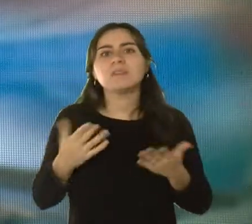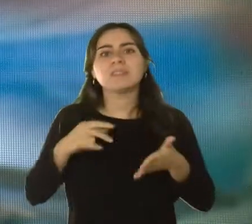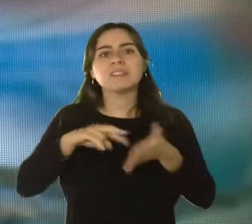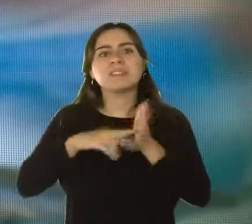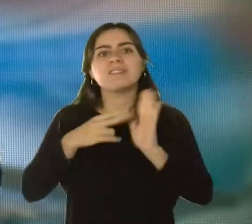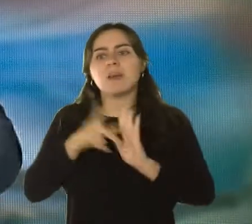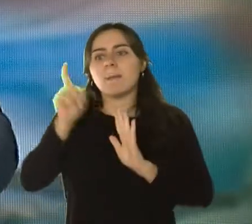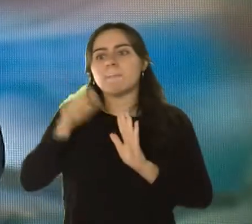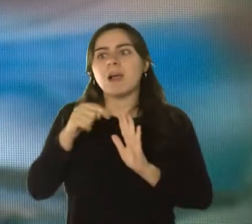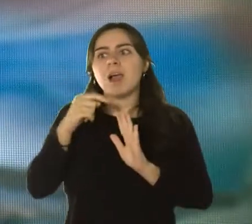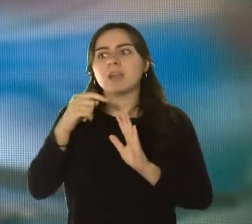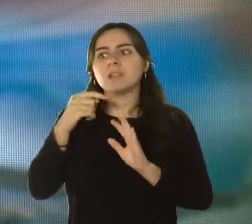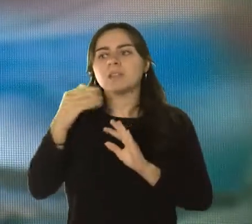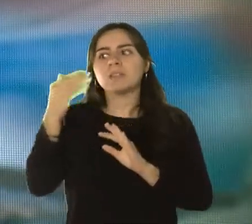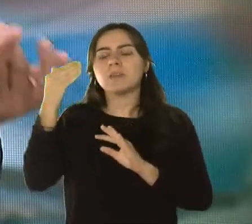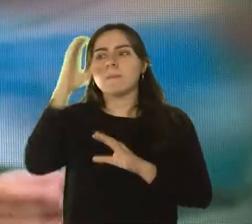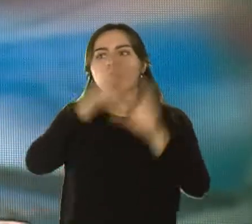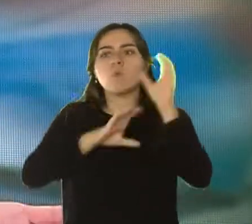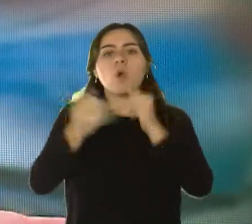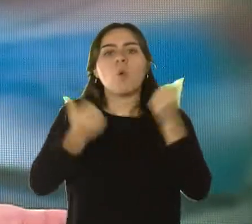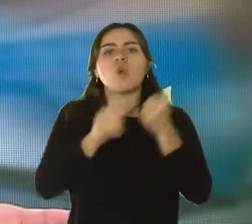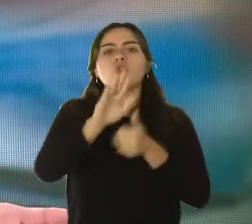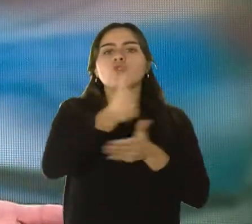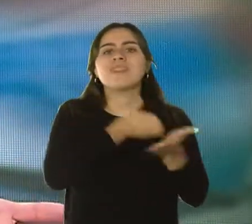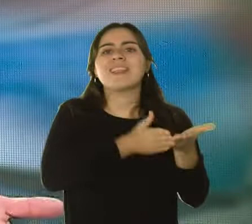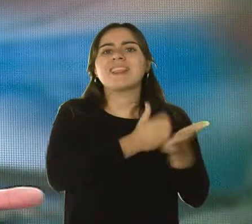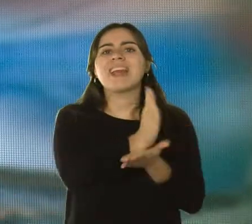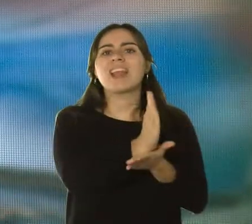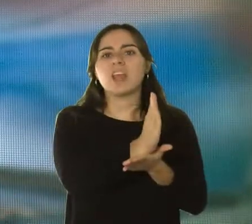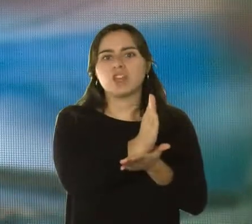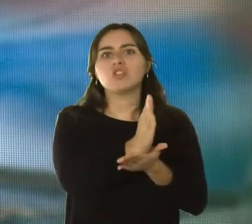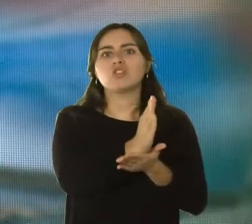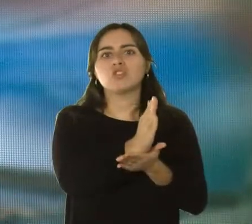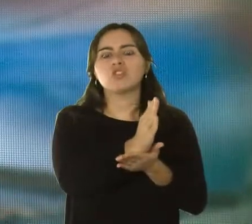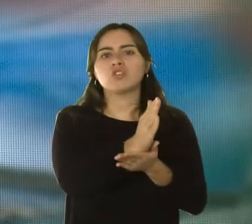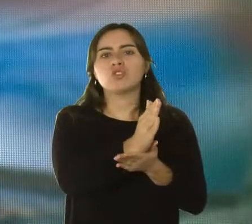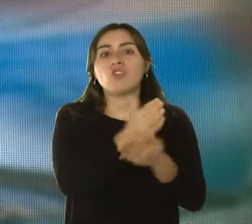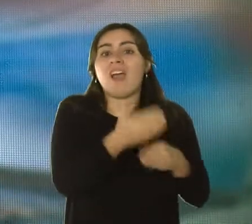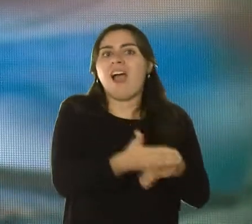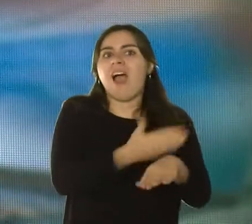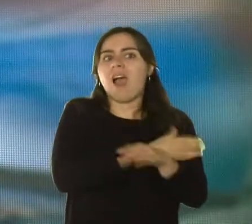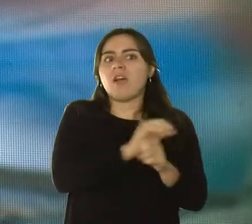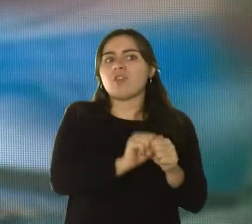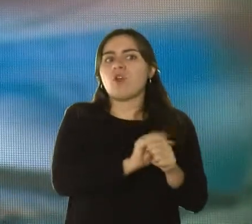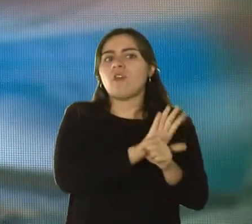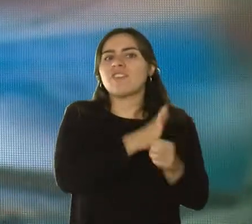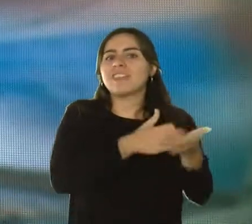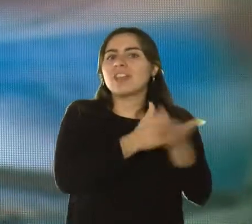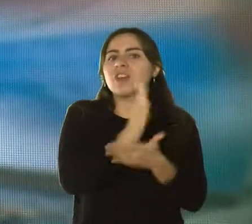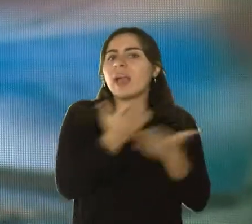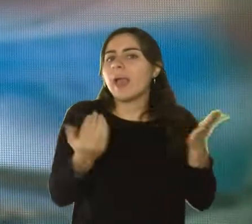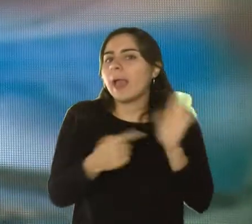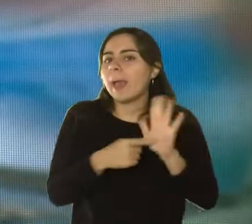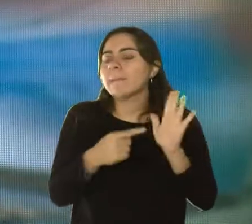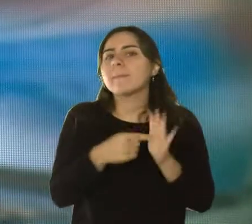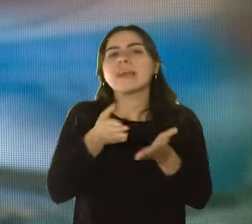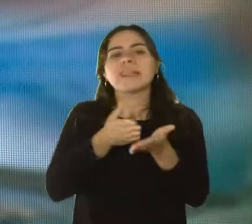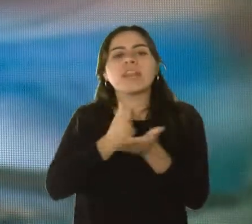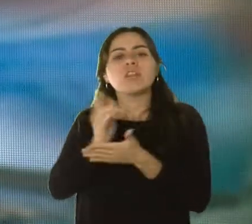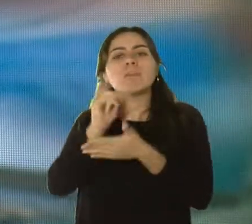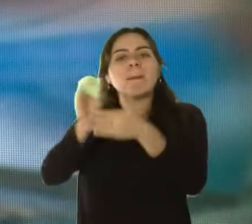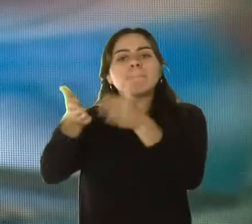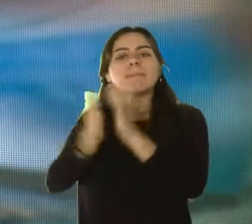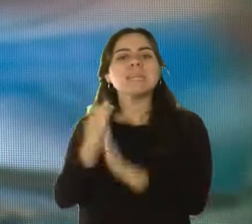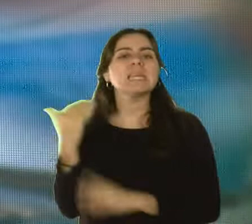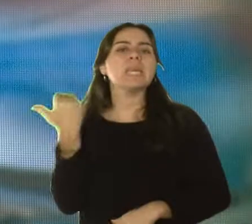derechos que tenían antes de que ocurrieran todos estos ayudas de la pandemia, que era, por ejemplo, el derecho de erradicar una quiebra